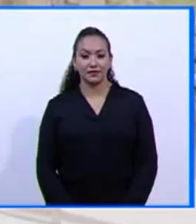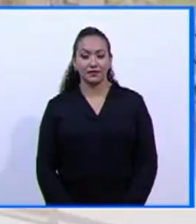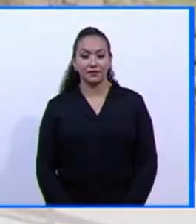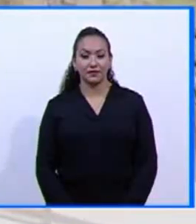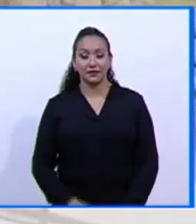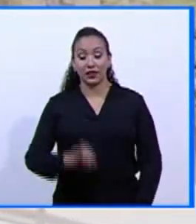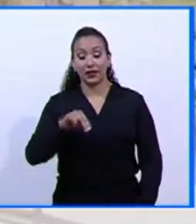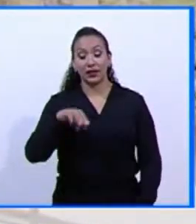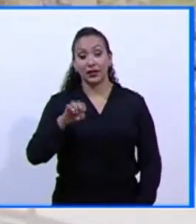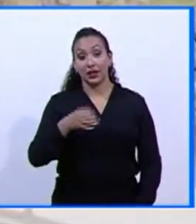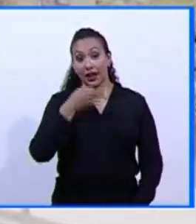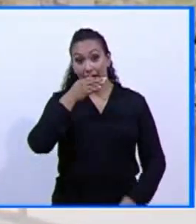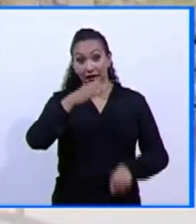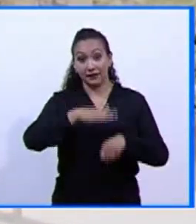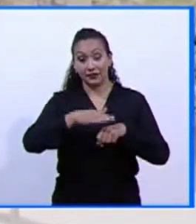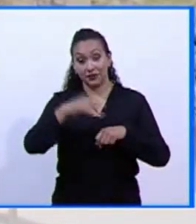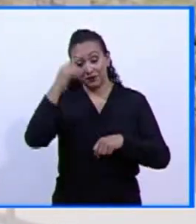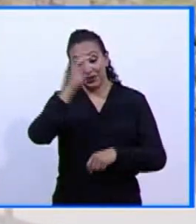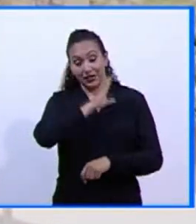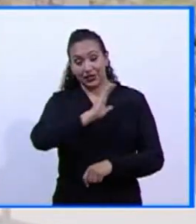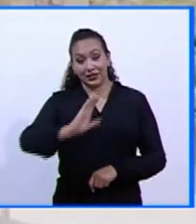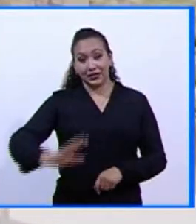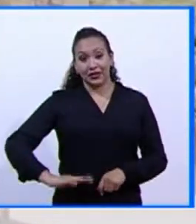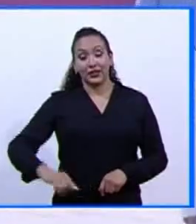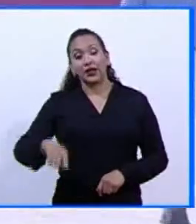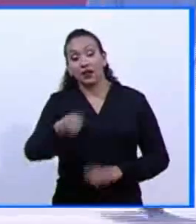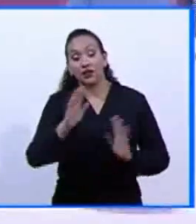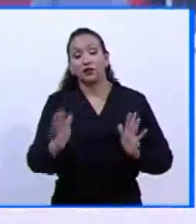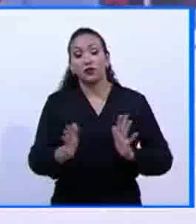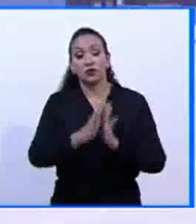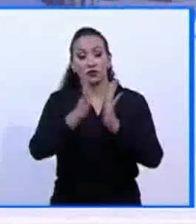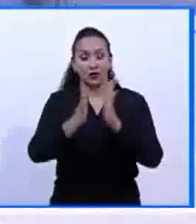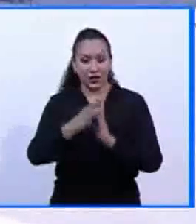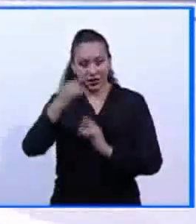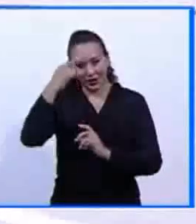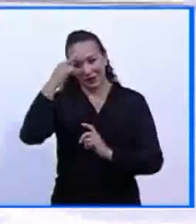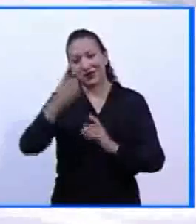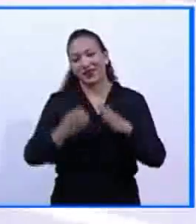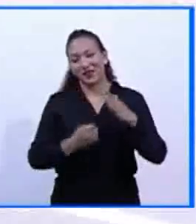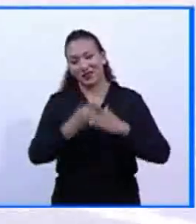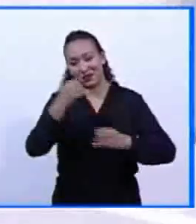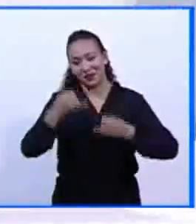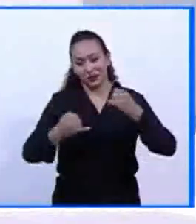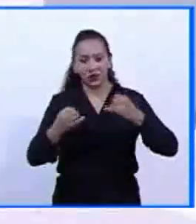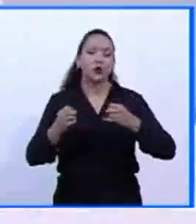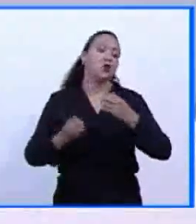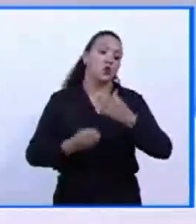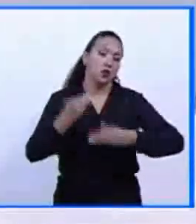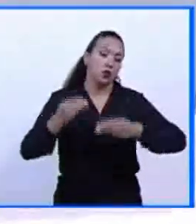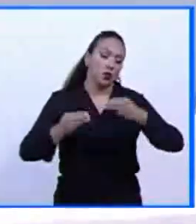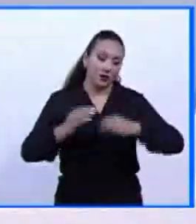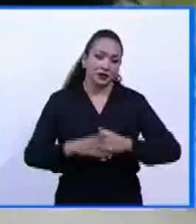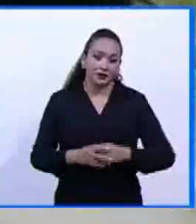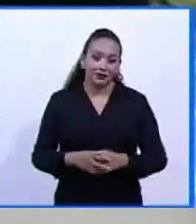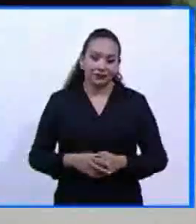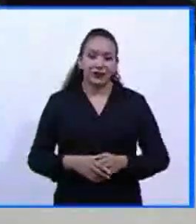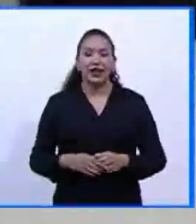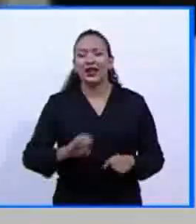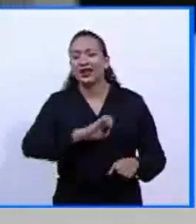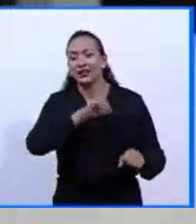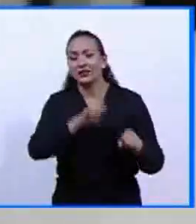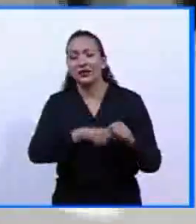El INE advirtió a las candidaturas que participarán en la elección extraordinaria del Poder Judicial, especialmente a quienes ya